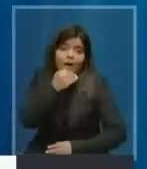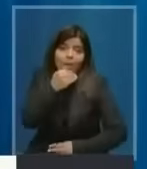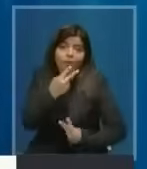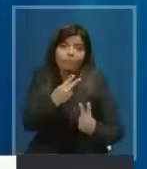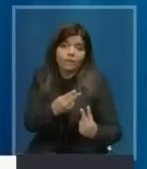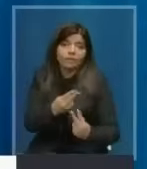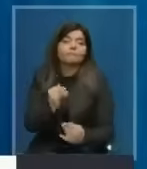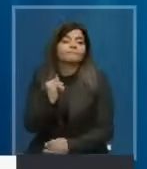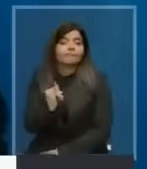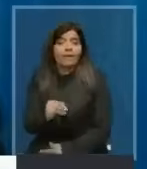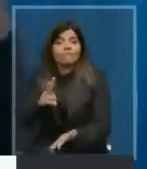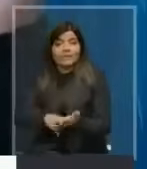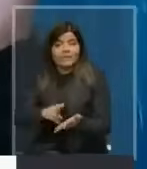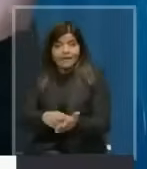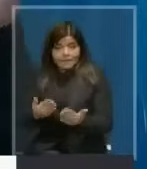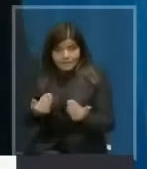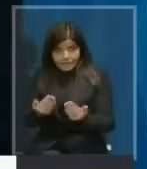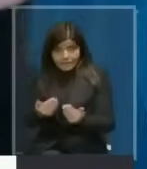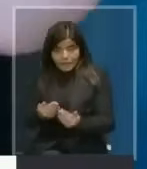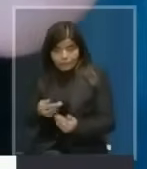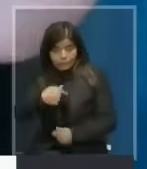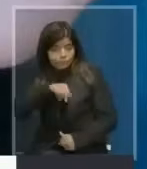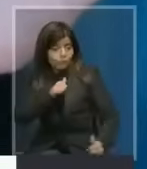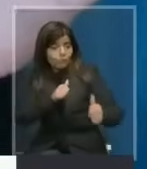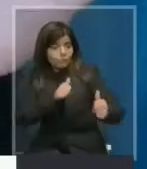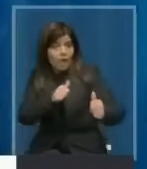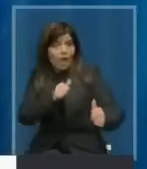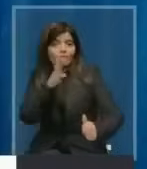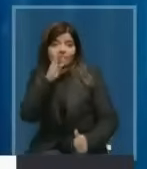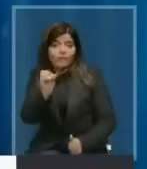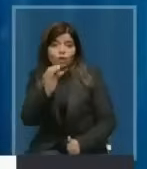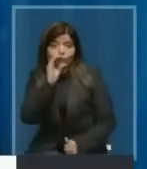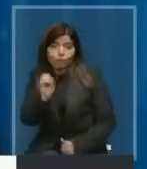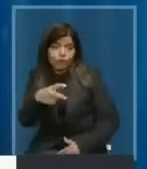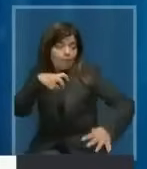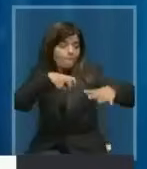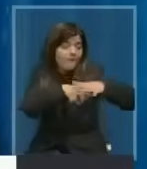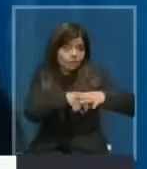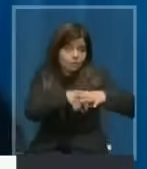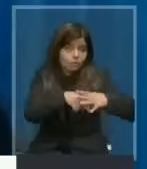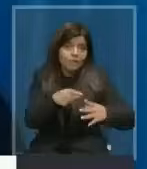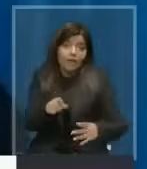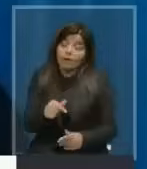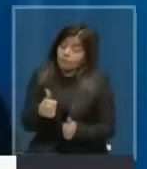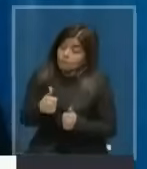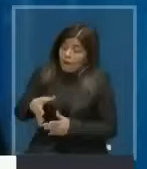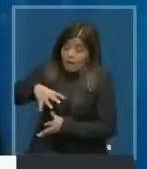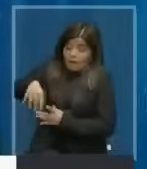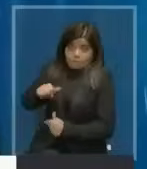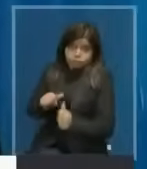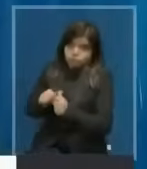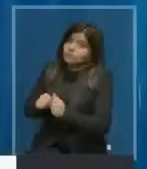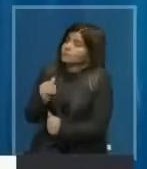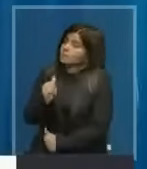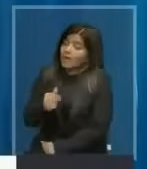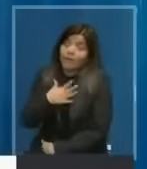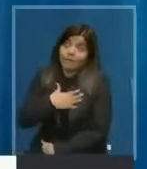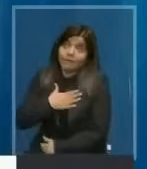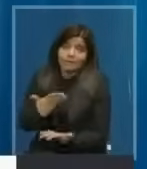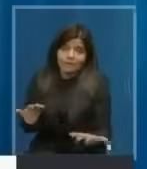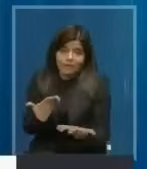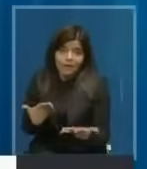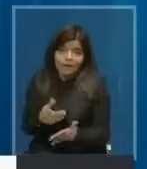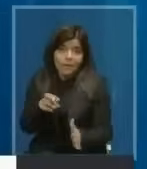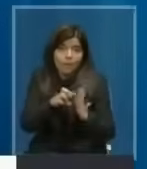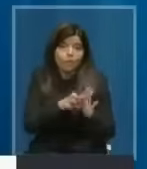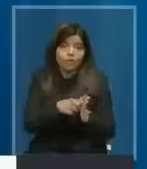necesario, de verdad que es necesario, porque la más cercana que tenemos es la del Biobío, tengo entendido. Y sí, sería genial, de verdad que sí, me encantaría de verdad que ese